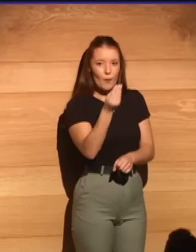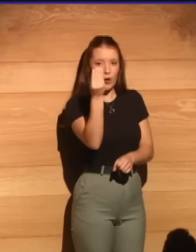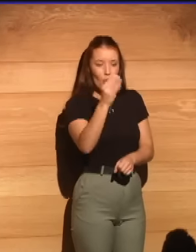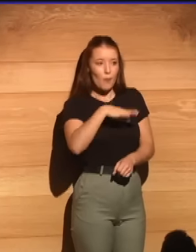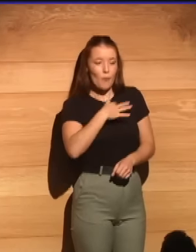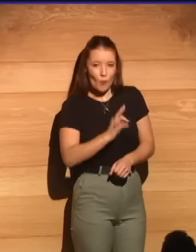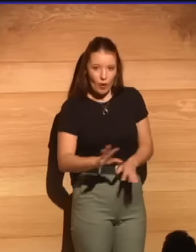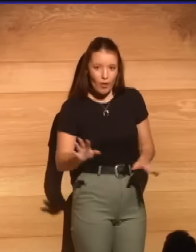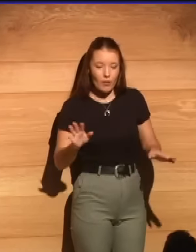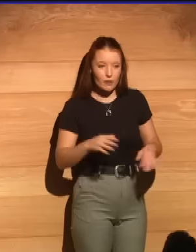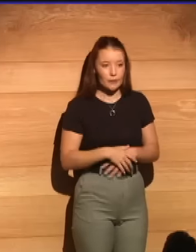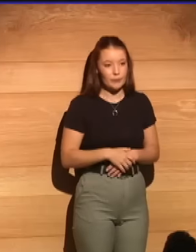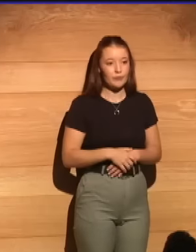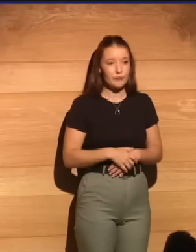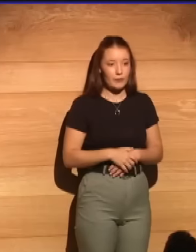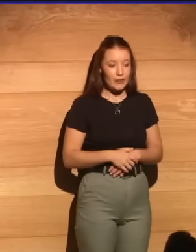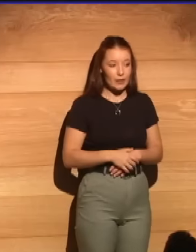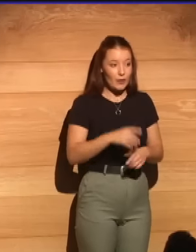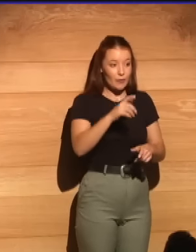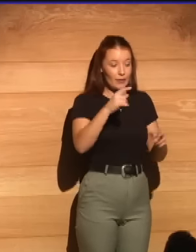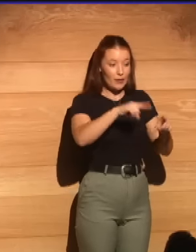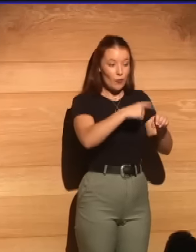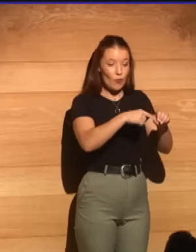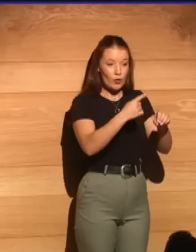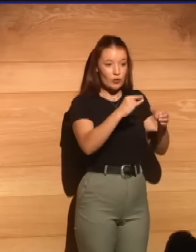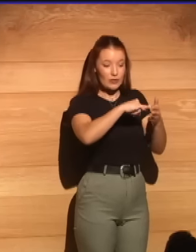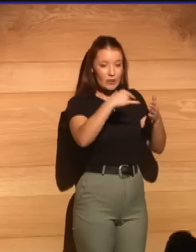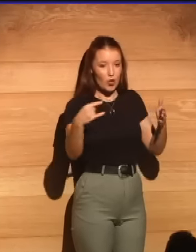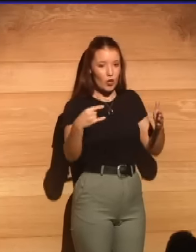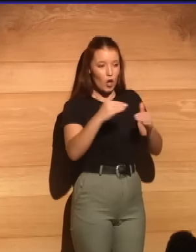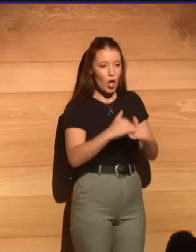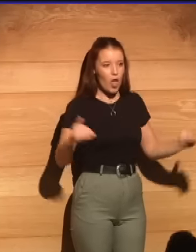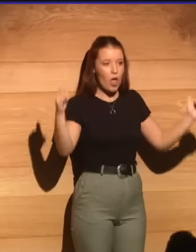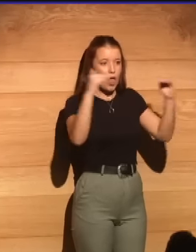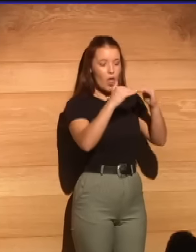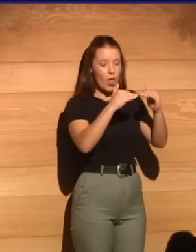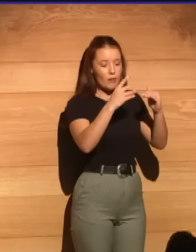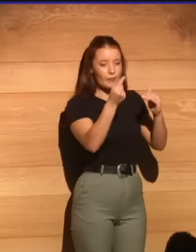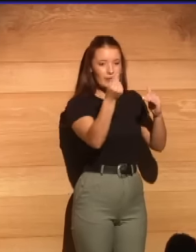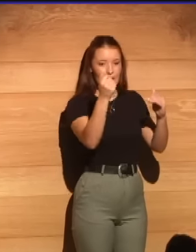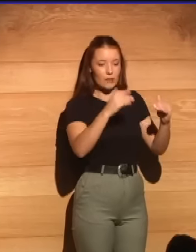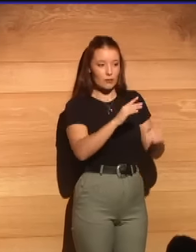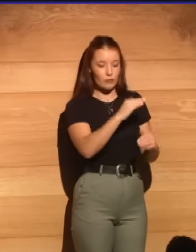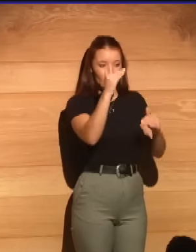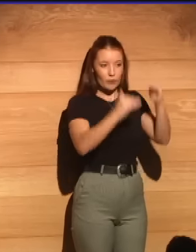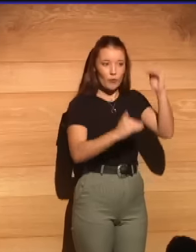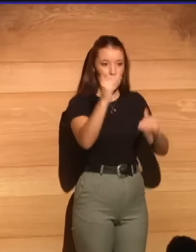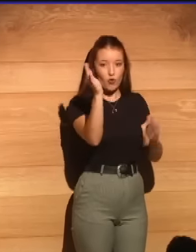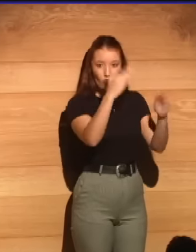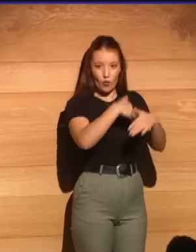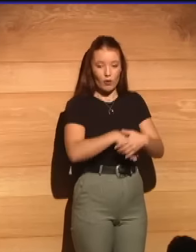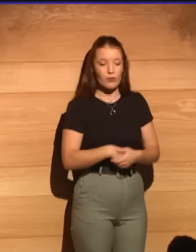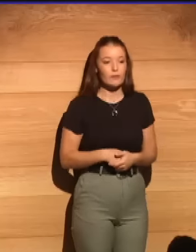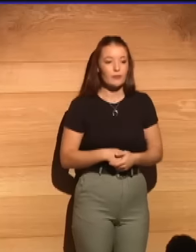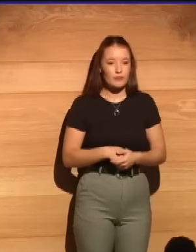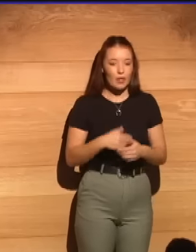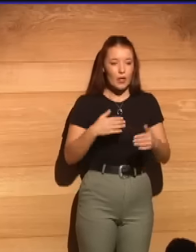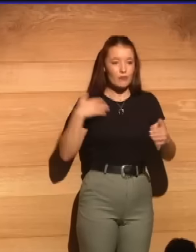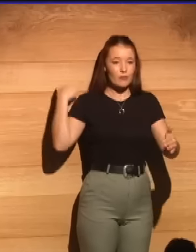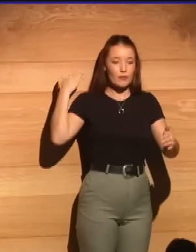menos brecha de género salarial y por eso me gustaría que nos contaras un poco cuál fue tu trayectoria, porque tú eres